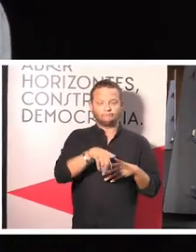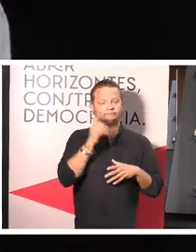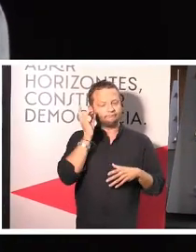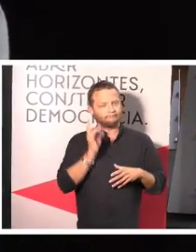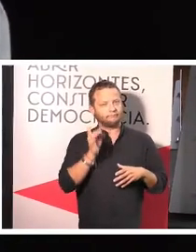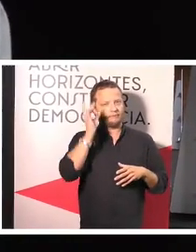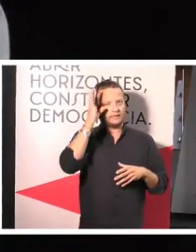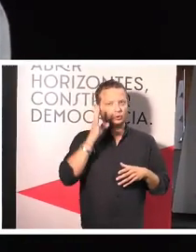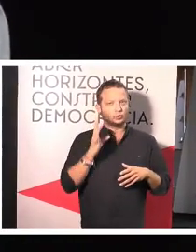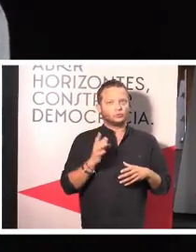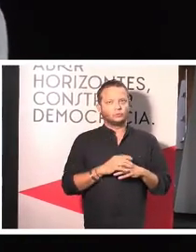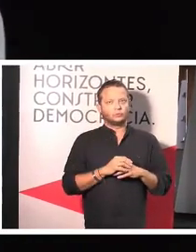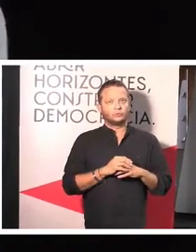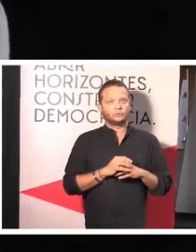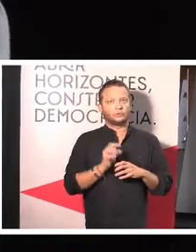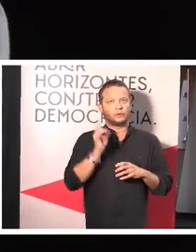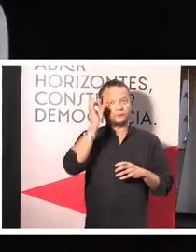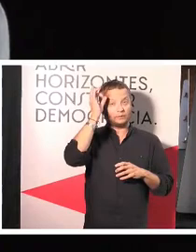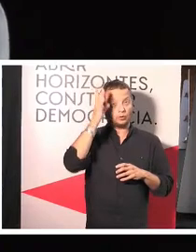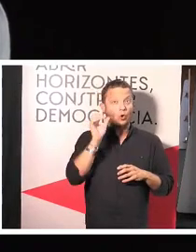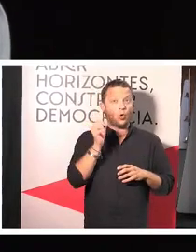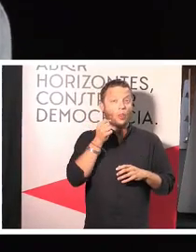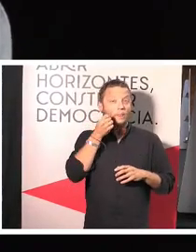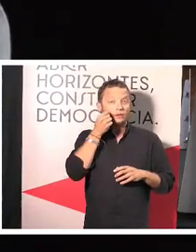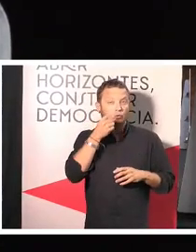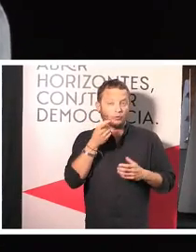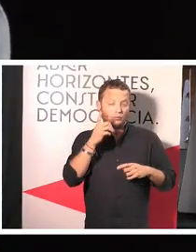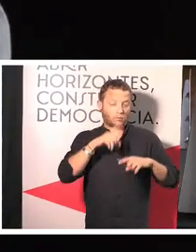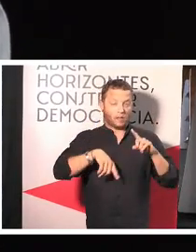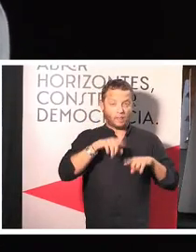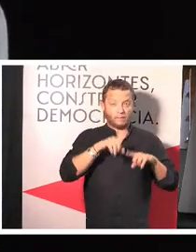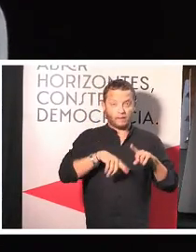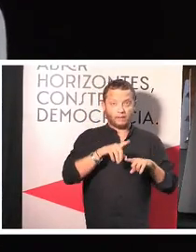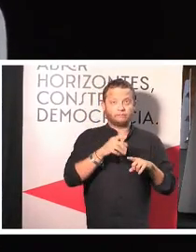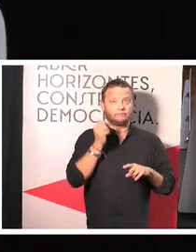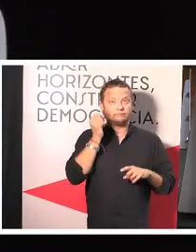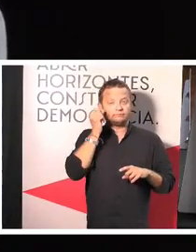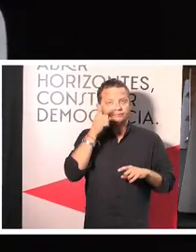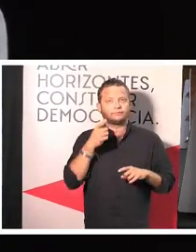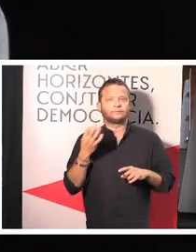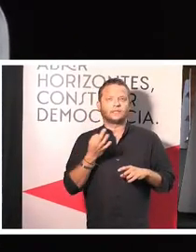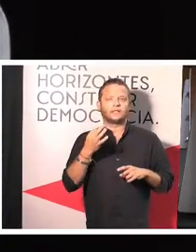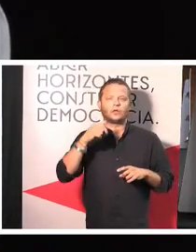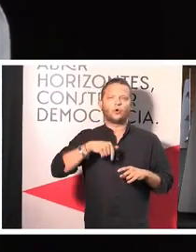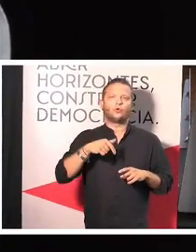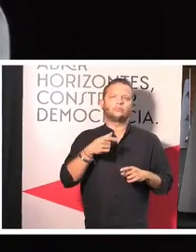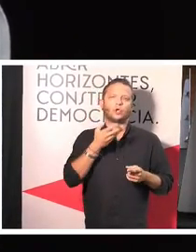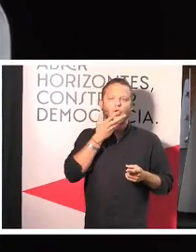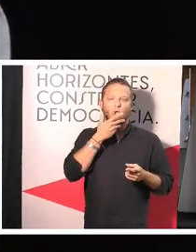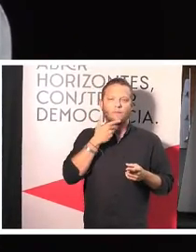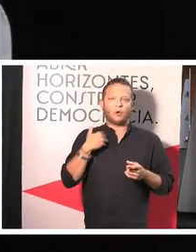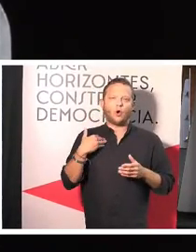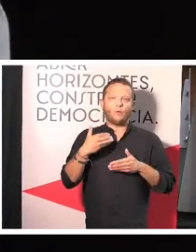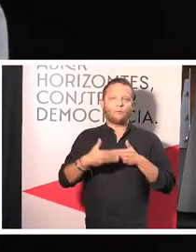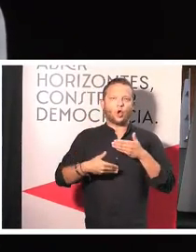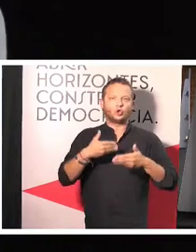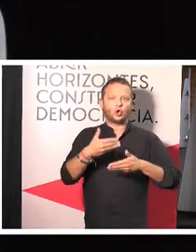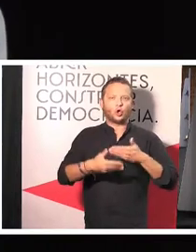inventó o descubrió, según se quiera poner, lo que hoy conocemos como el protocolo